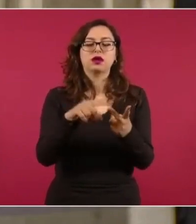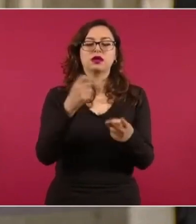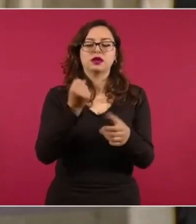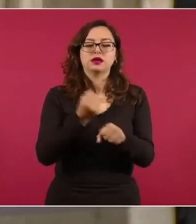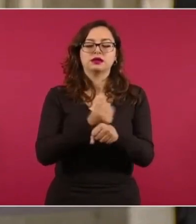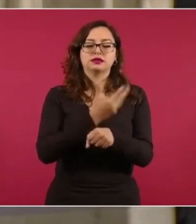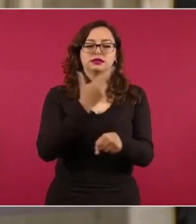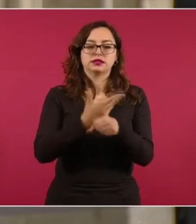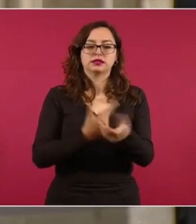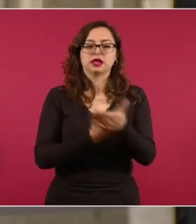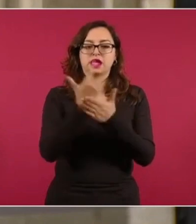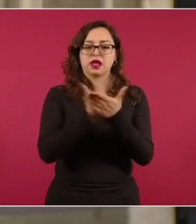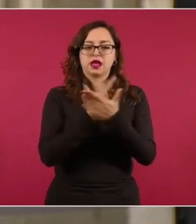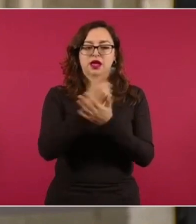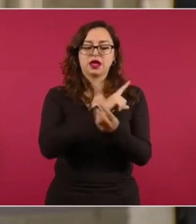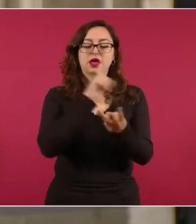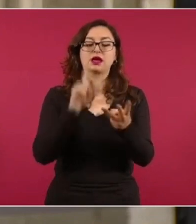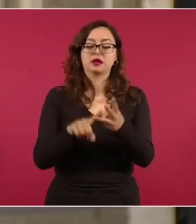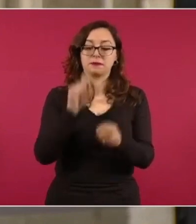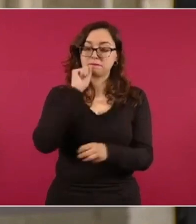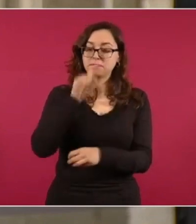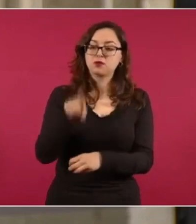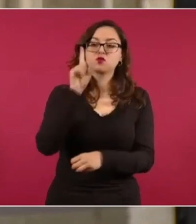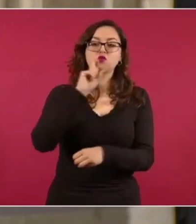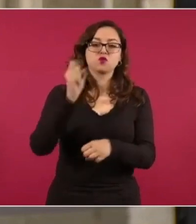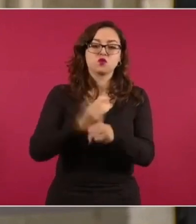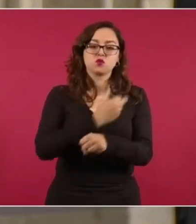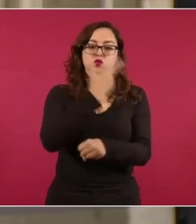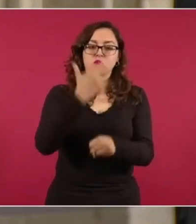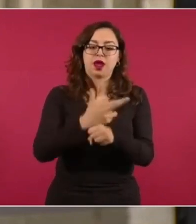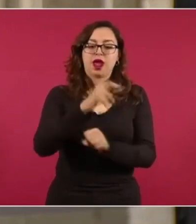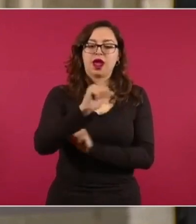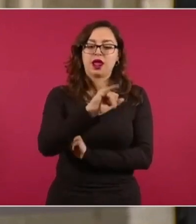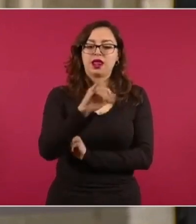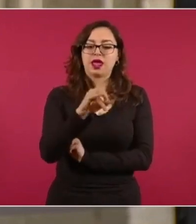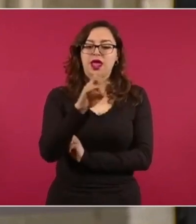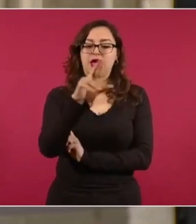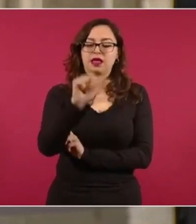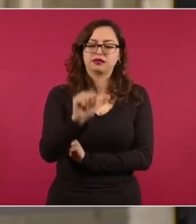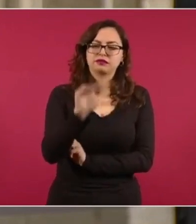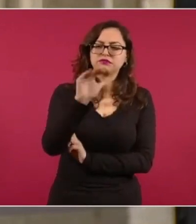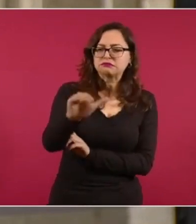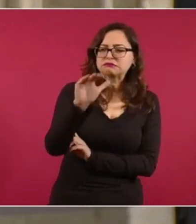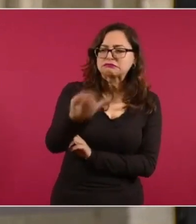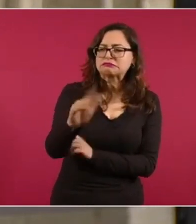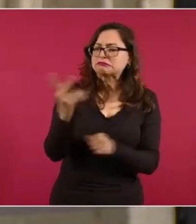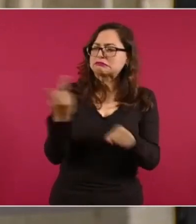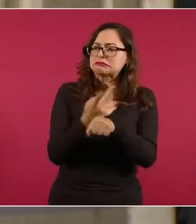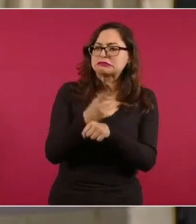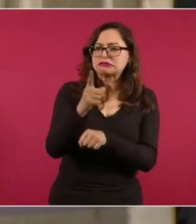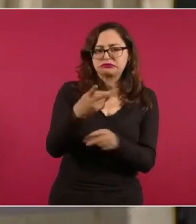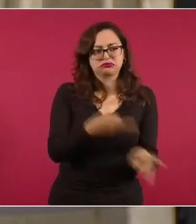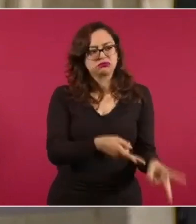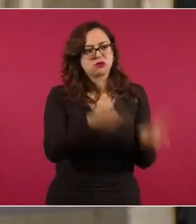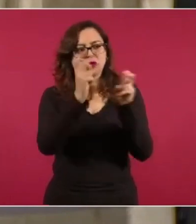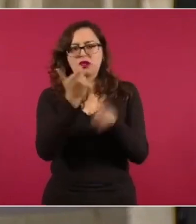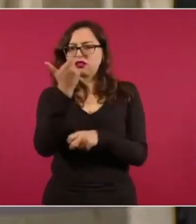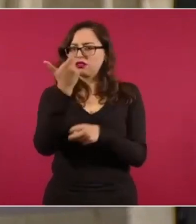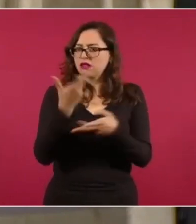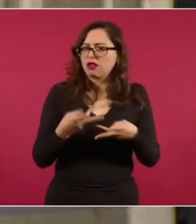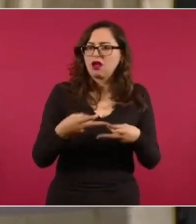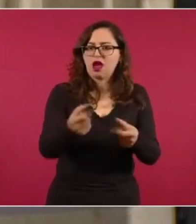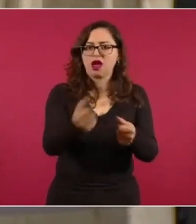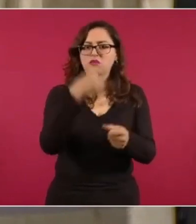Jarque, y a la misma secretaria de Desarrollo Social, Alejandra del Moral, sobre este atraco al bolsillo de los